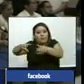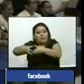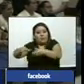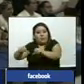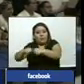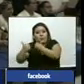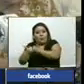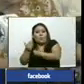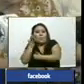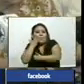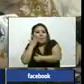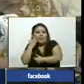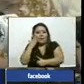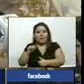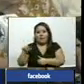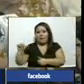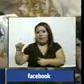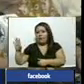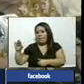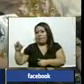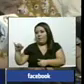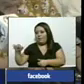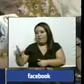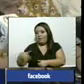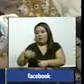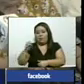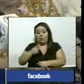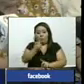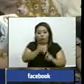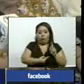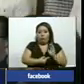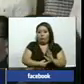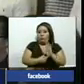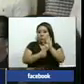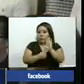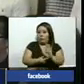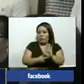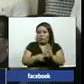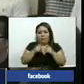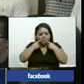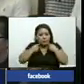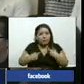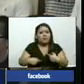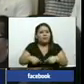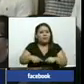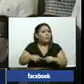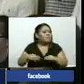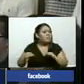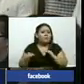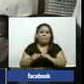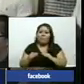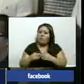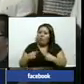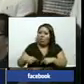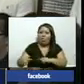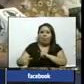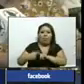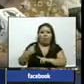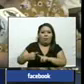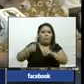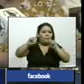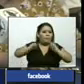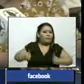Asociación Madres de Abril. Josefa Mesa, representante de la organización, denuncia que siguen siendo víctimas del Estado. Entre